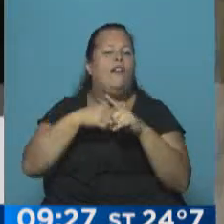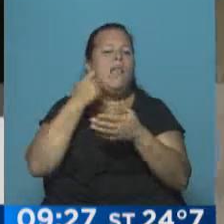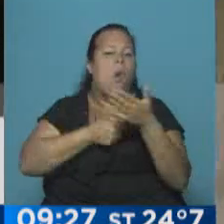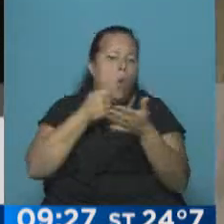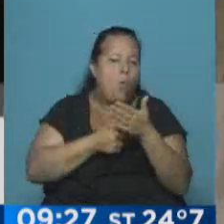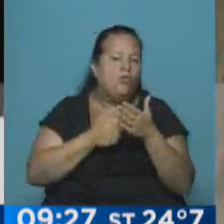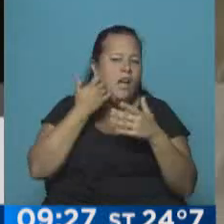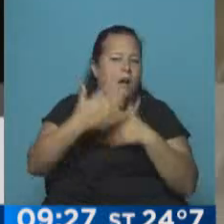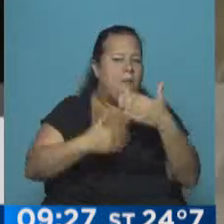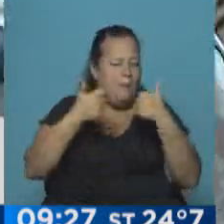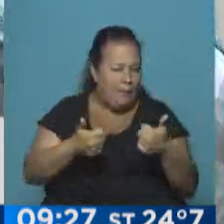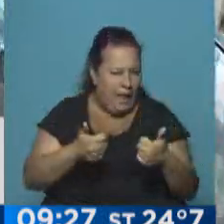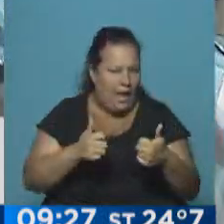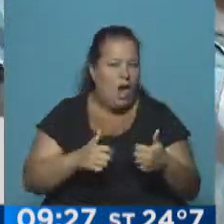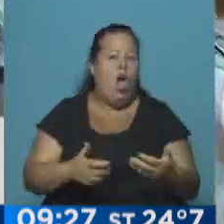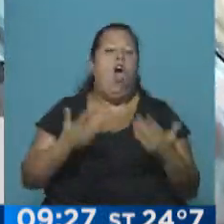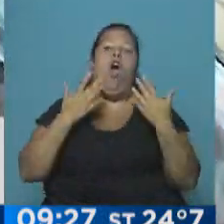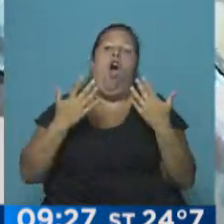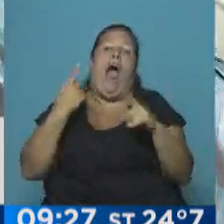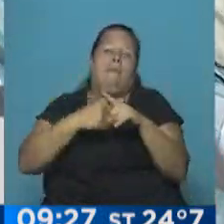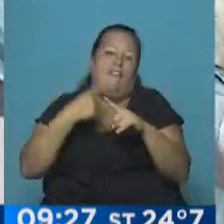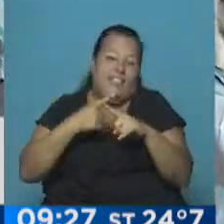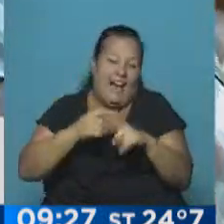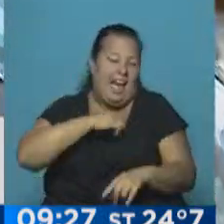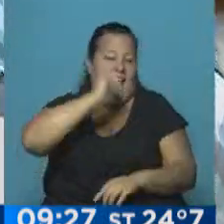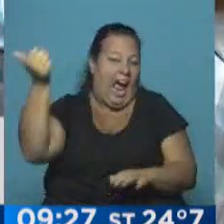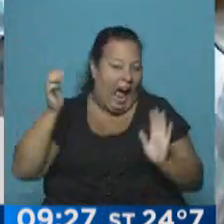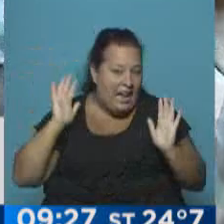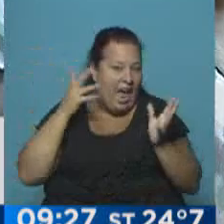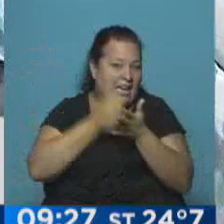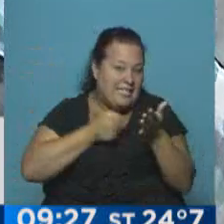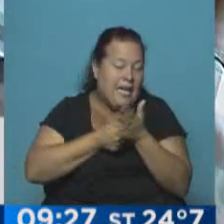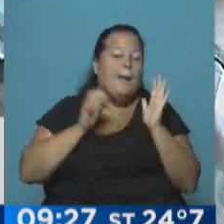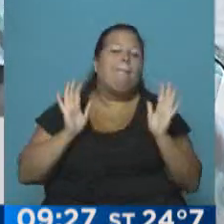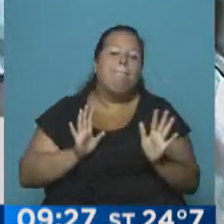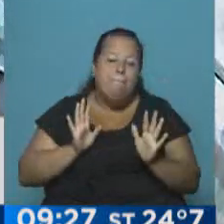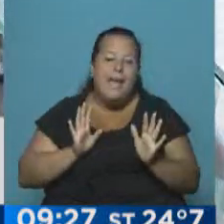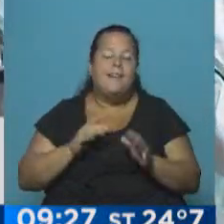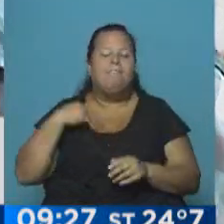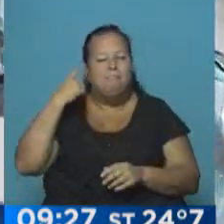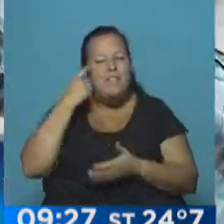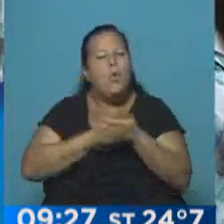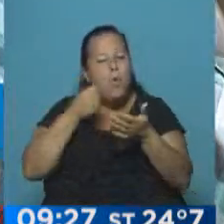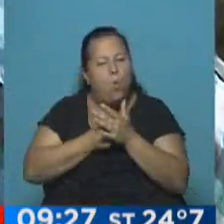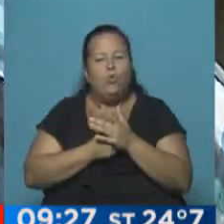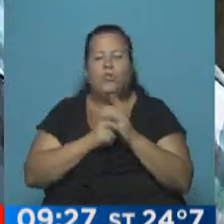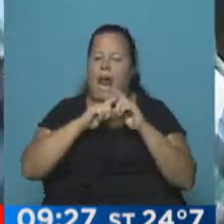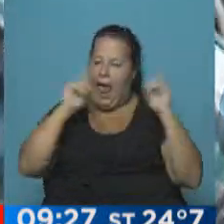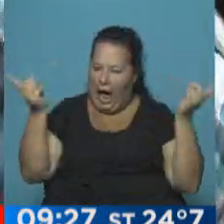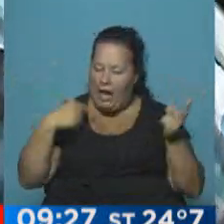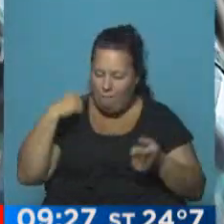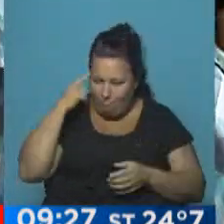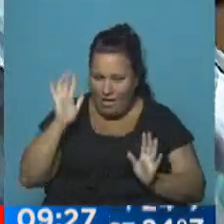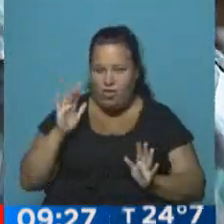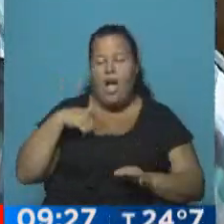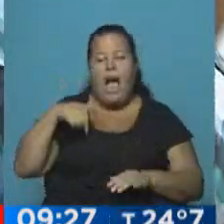lo menos está en buen camino? Ojalá que sea para festejar que hemos triunfado en esta lucha, pero nos parece que la lucha va a ser un poco más prolongada.